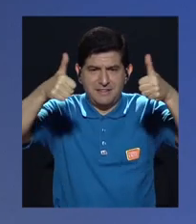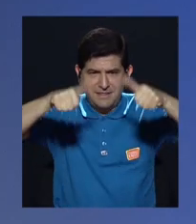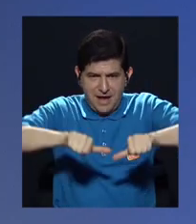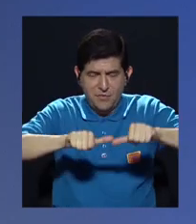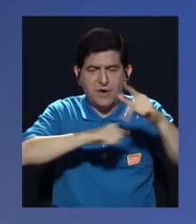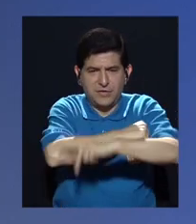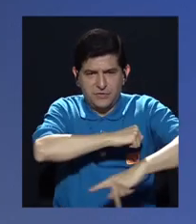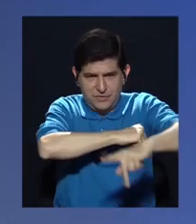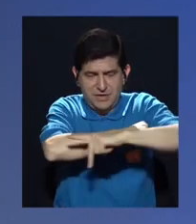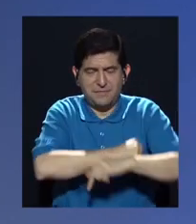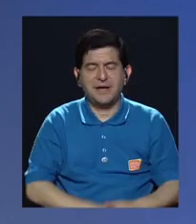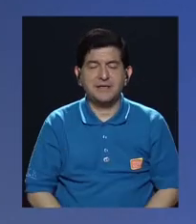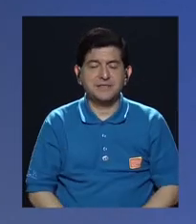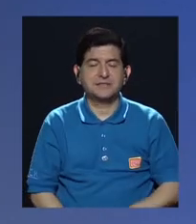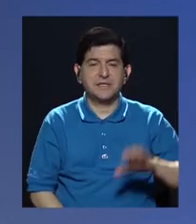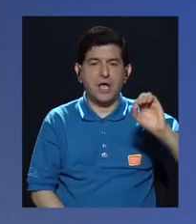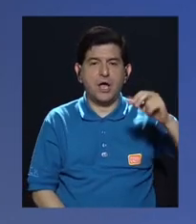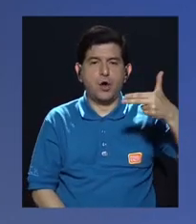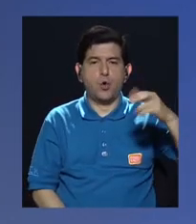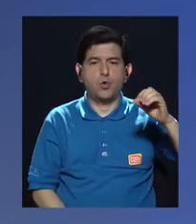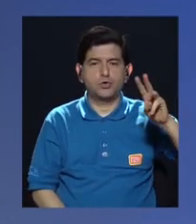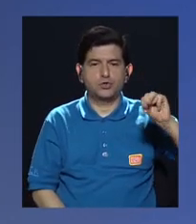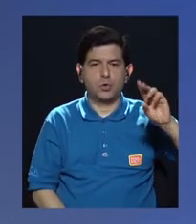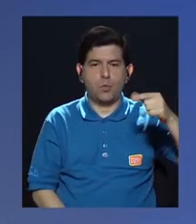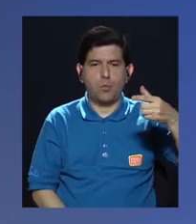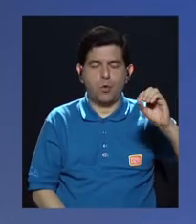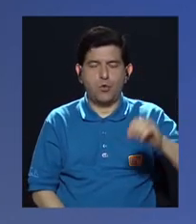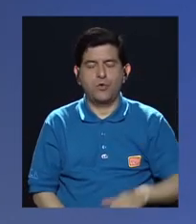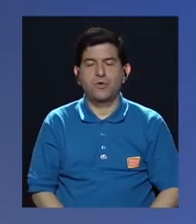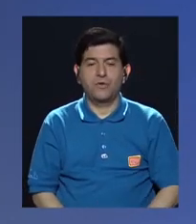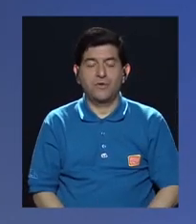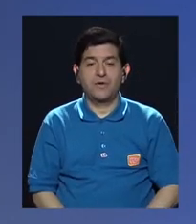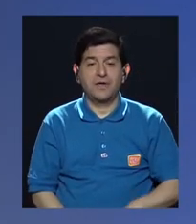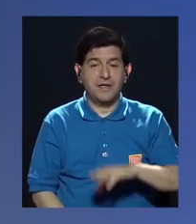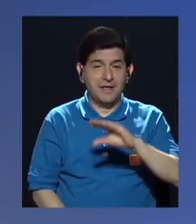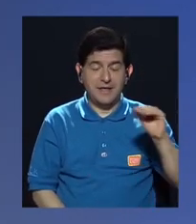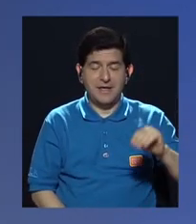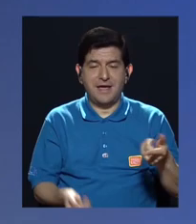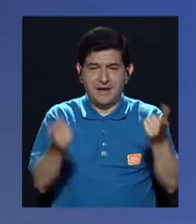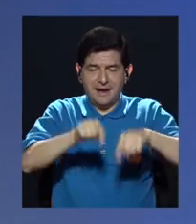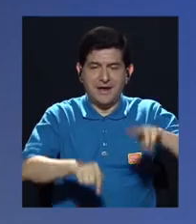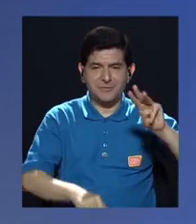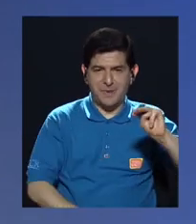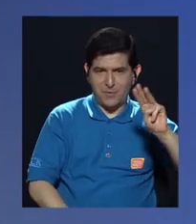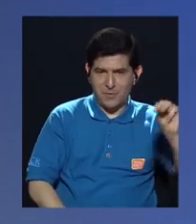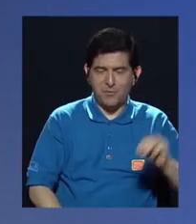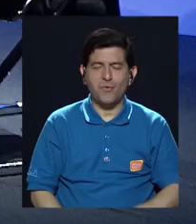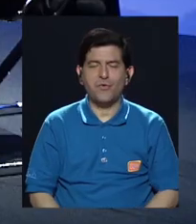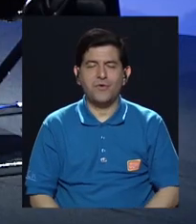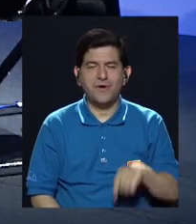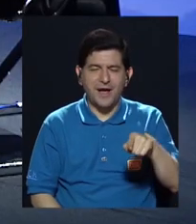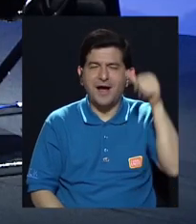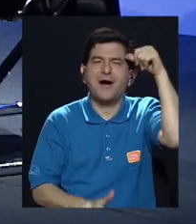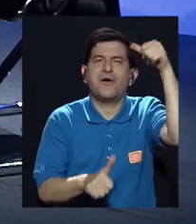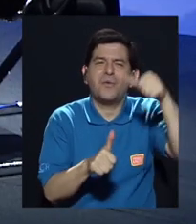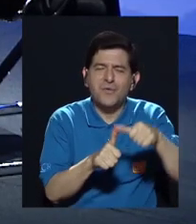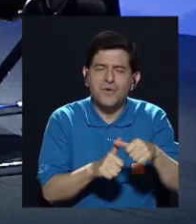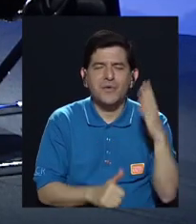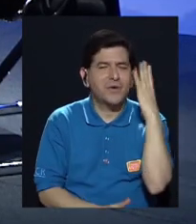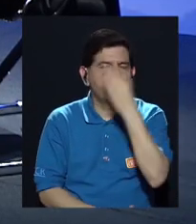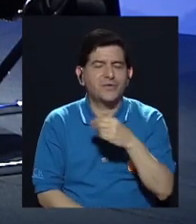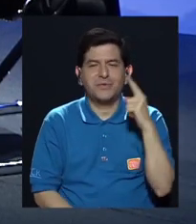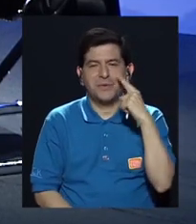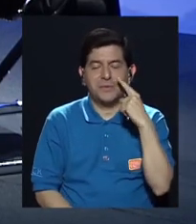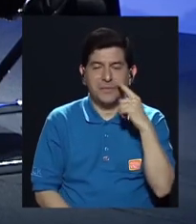acuerdo fundamental para nuestro país en Ochomogo. Y acabamos de haber tenido de parte de don Manuel Mora una semblanza hermosa de su